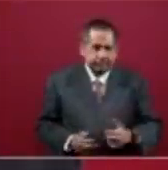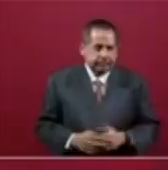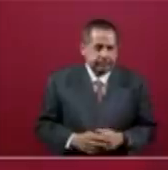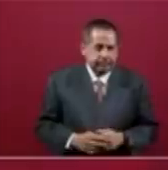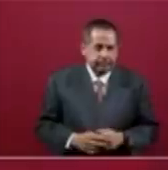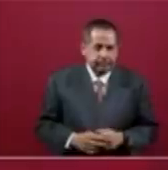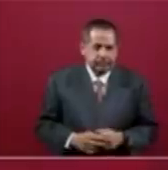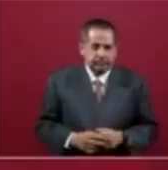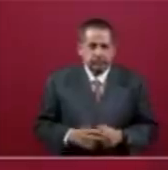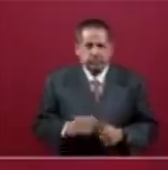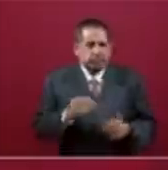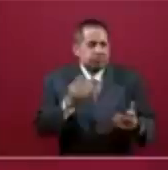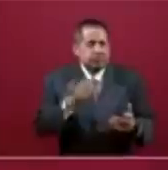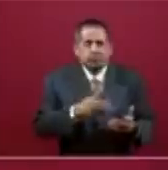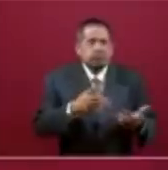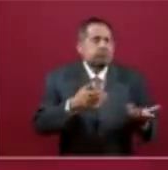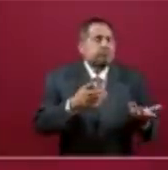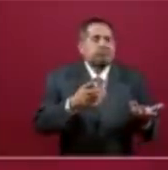Por más que